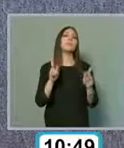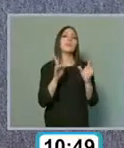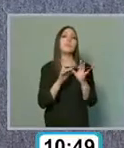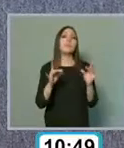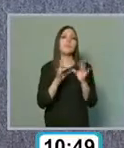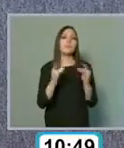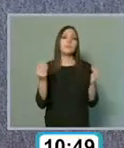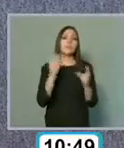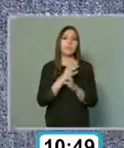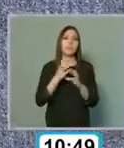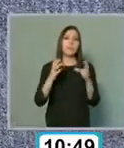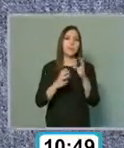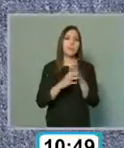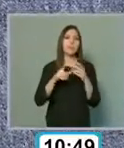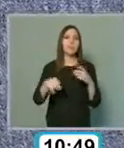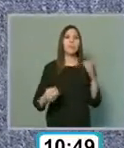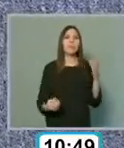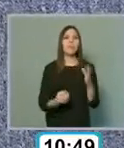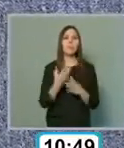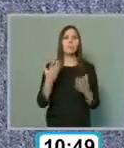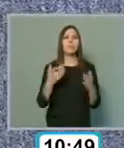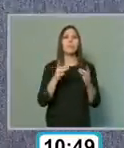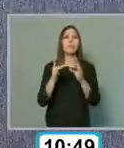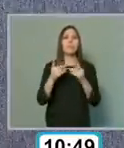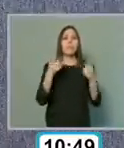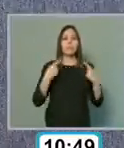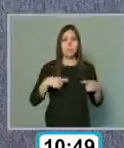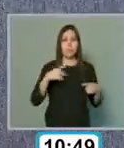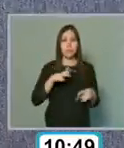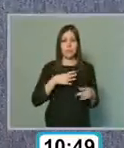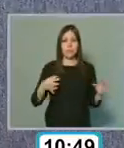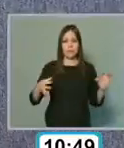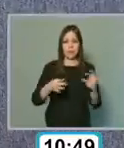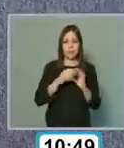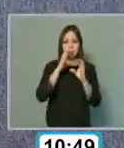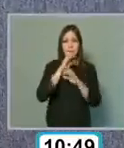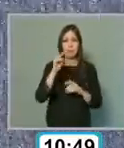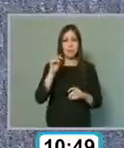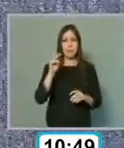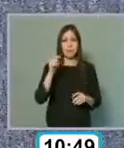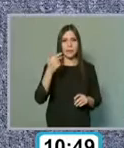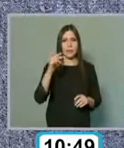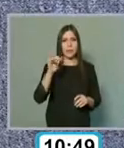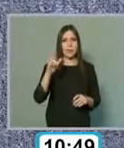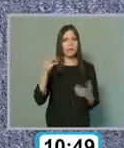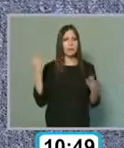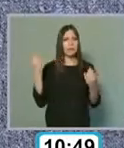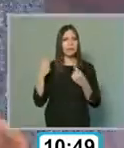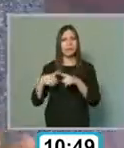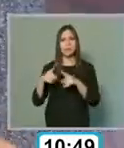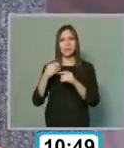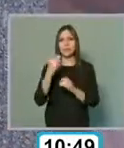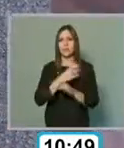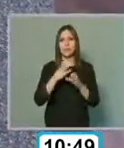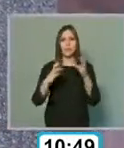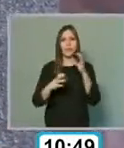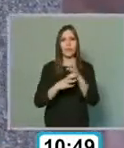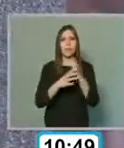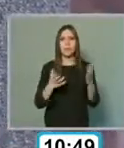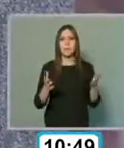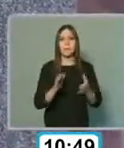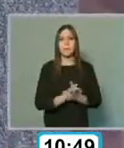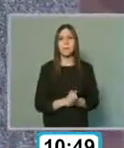todo lo que traes nuevo. Cuéntale al público, ¿hay algo con Pepe Aguilar? ¿Hay una presentación? Bueno, hay muchas cosas. Hay muchas cosas.